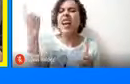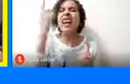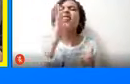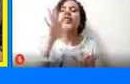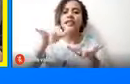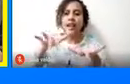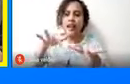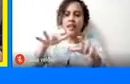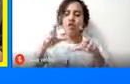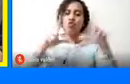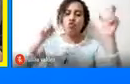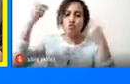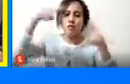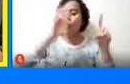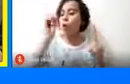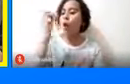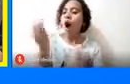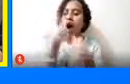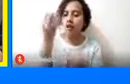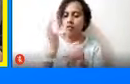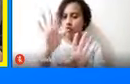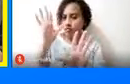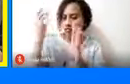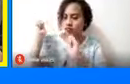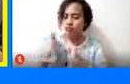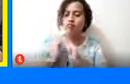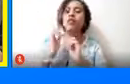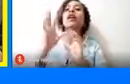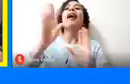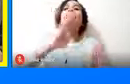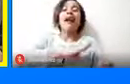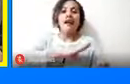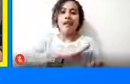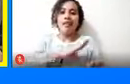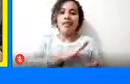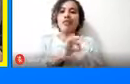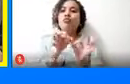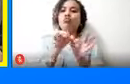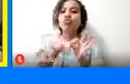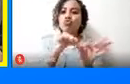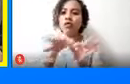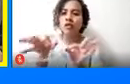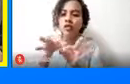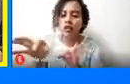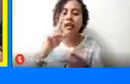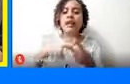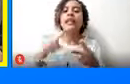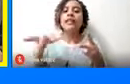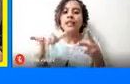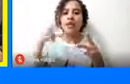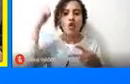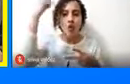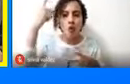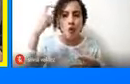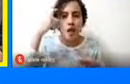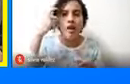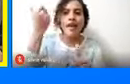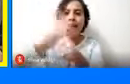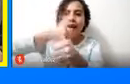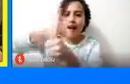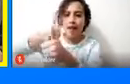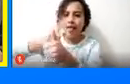secretario de turismo o quien haga sus veces, los alcaldes municipales, el secretario de gobierno de cada